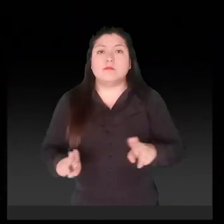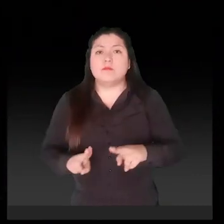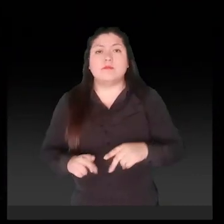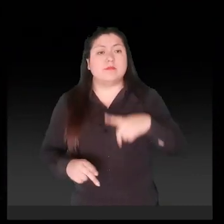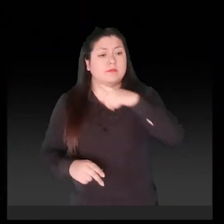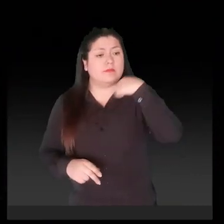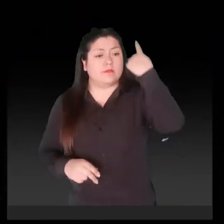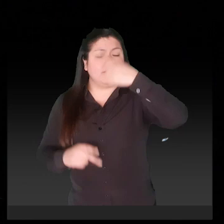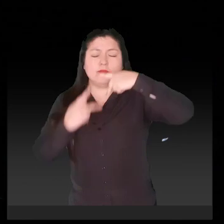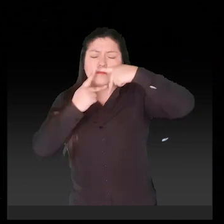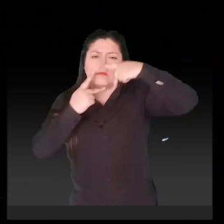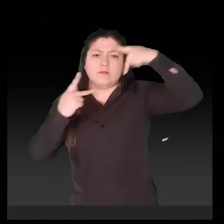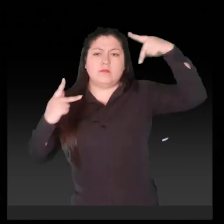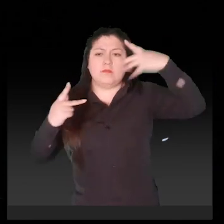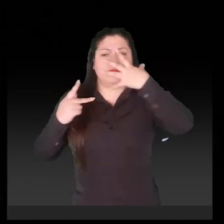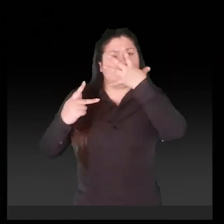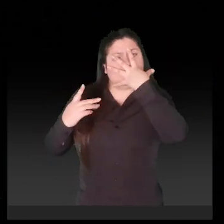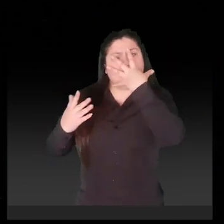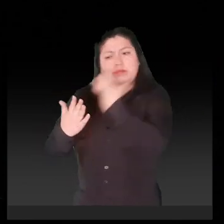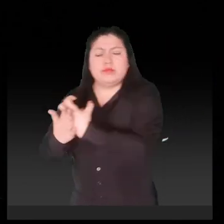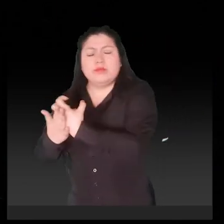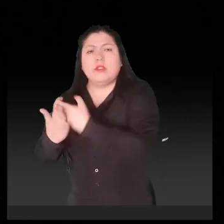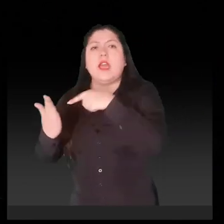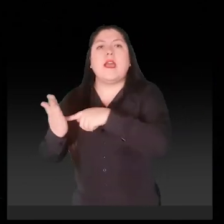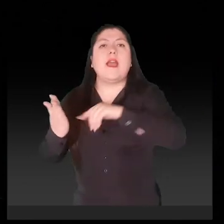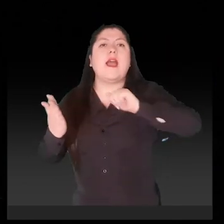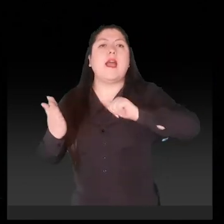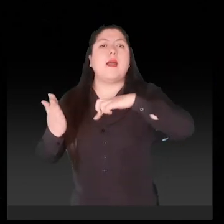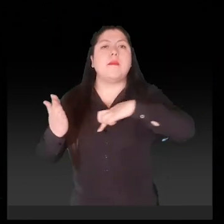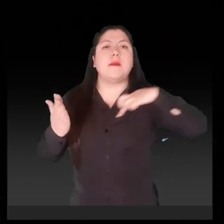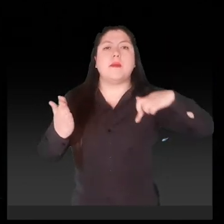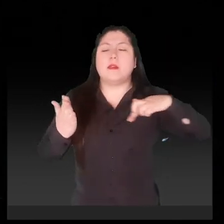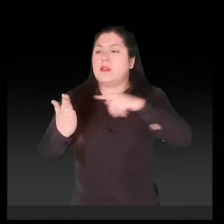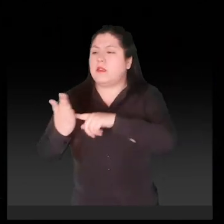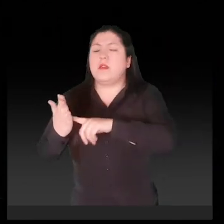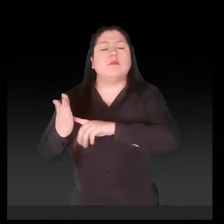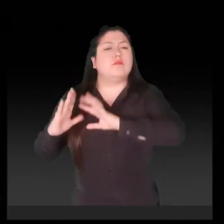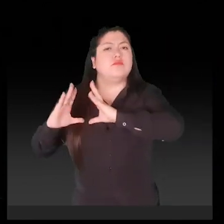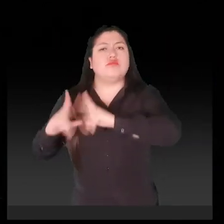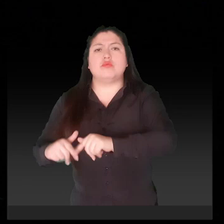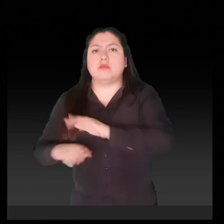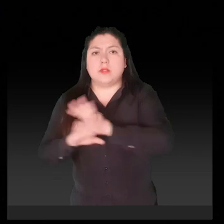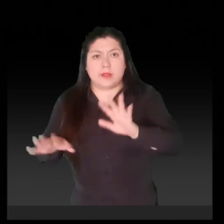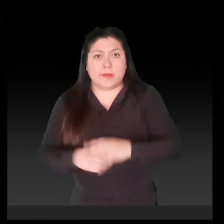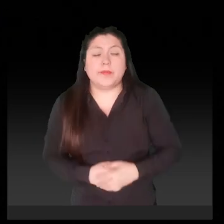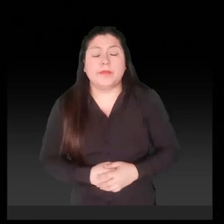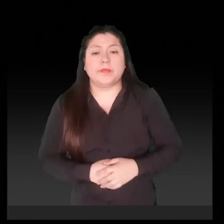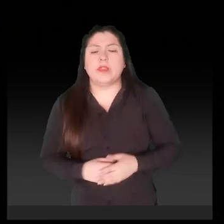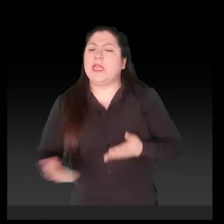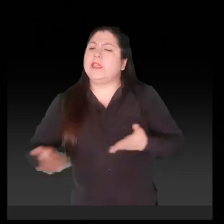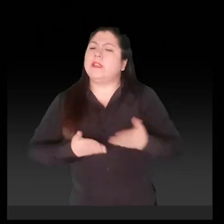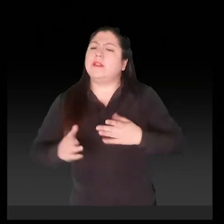biometría facial quedarán implícitos en la aplicación cada vez que quiera autenticarse. Pero vamos a ver qué servicios digitales